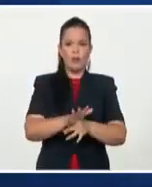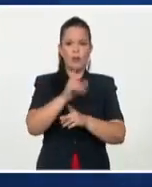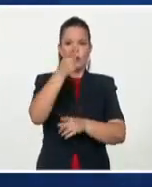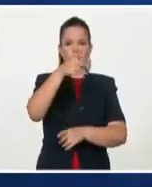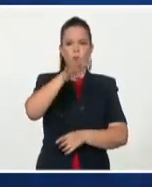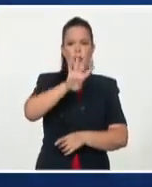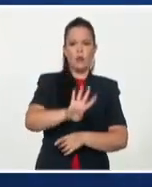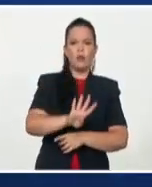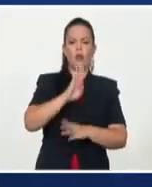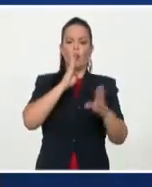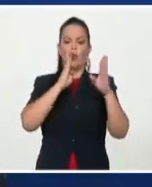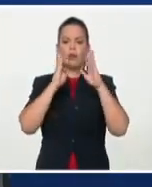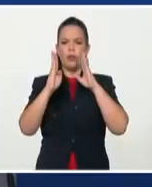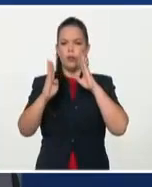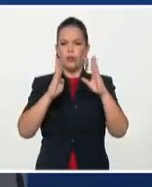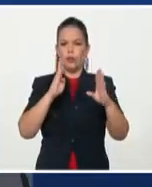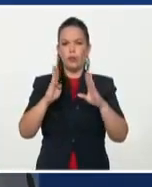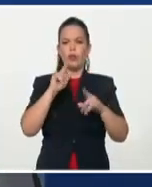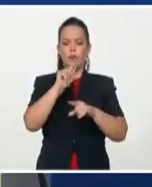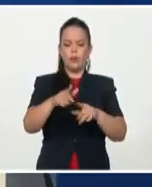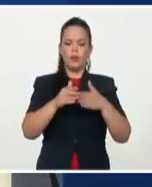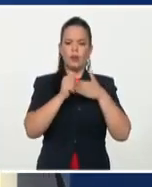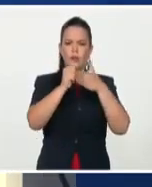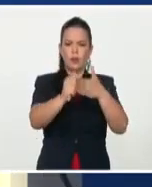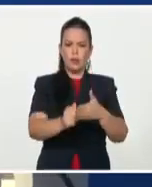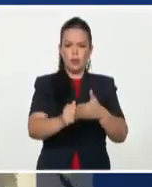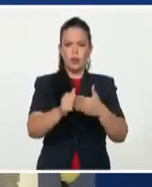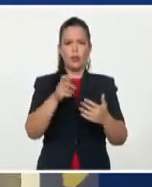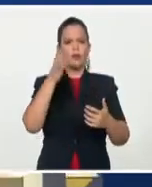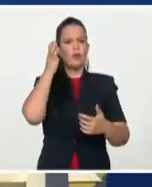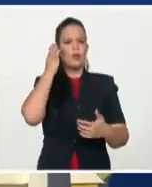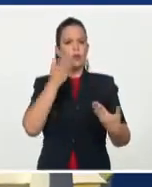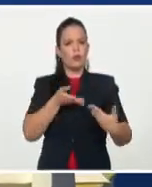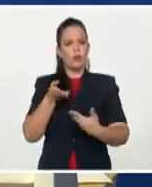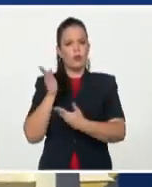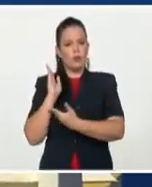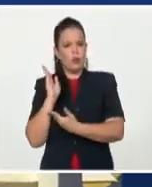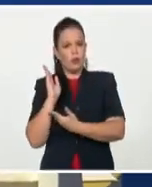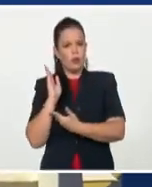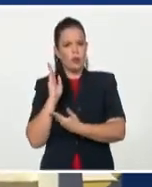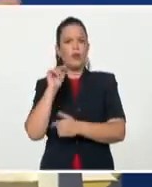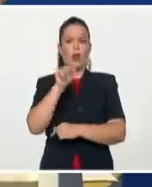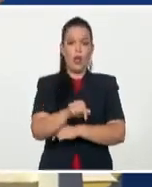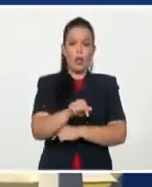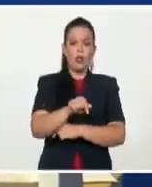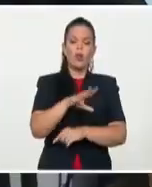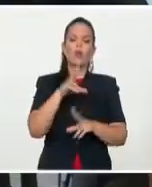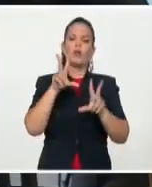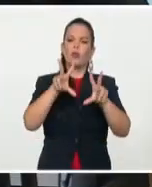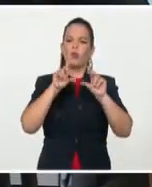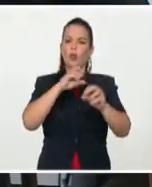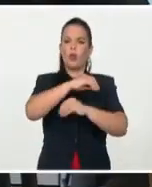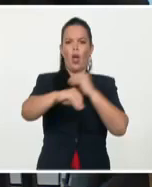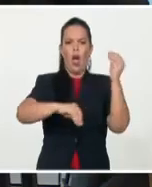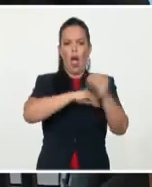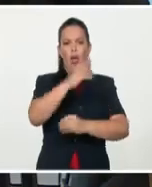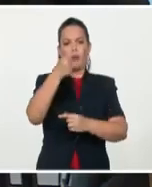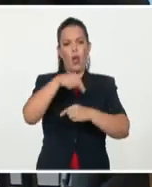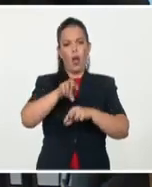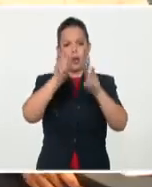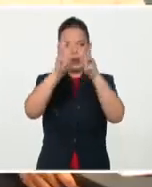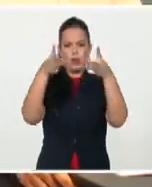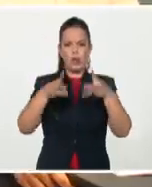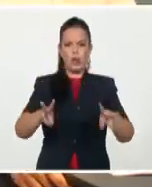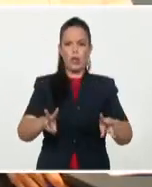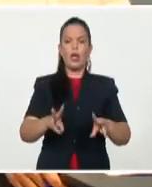Sexual, dirigido por Mariela Castro Espín. Esta nueva edición, en su mayoría rediseñada de manera virtual debido a la